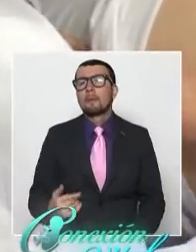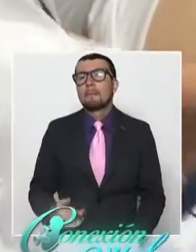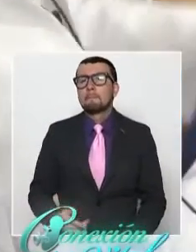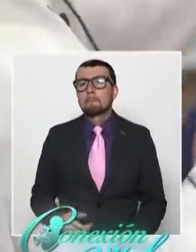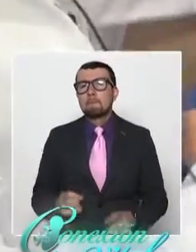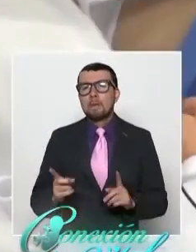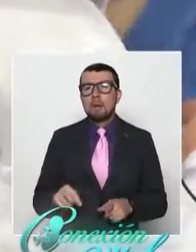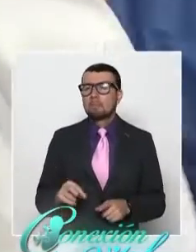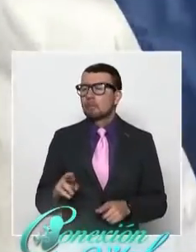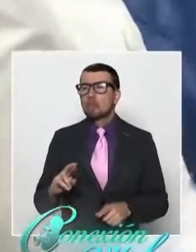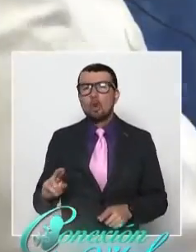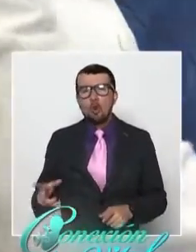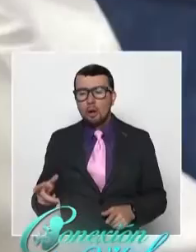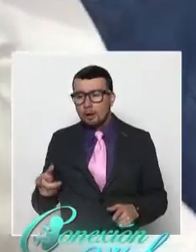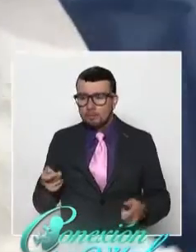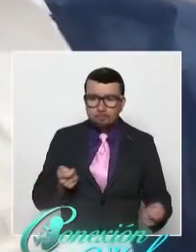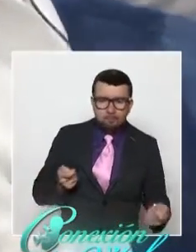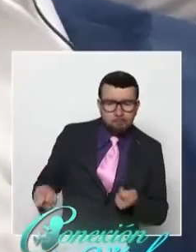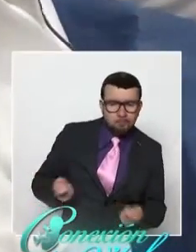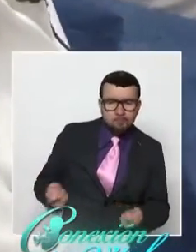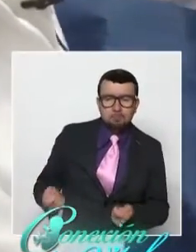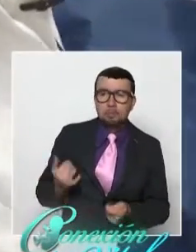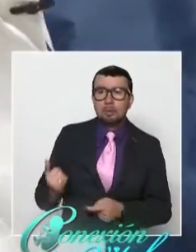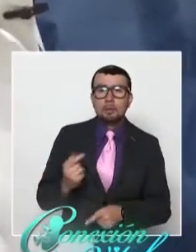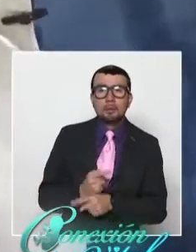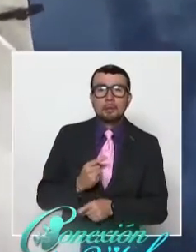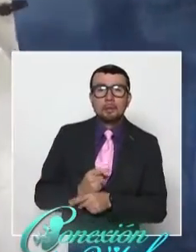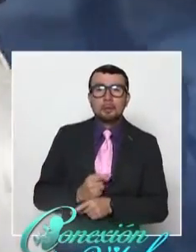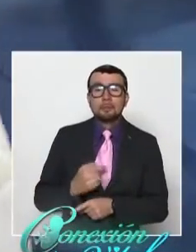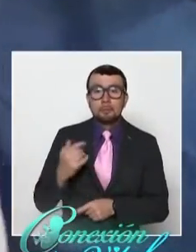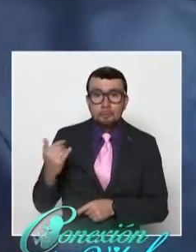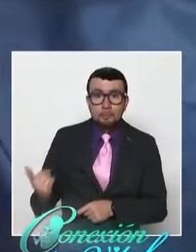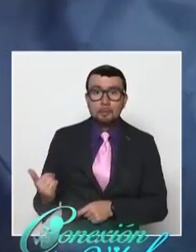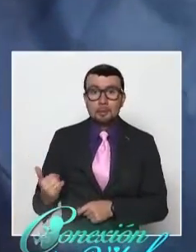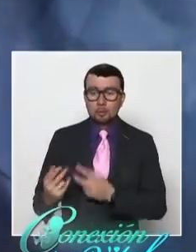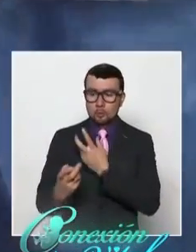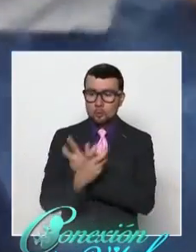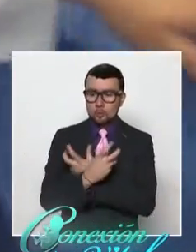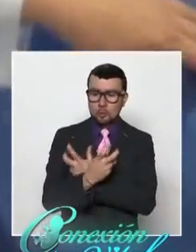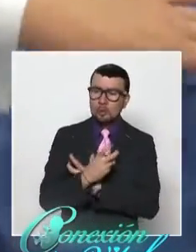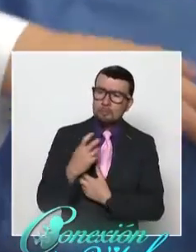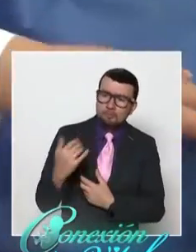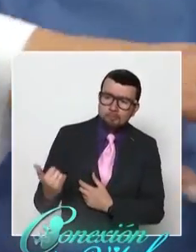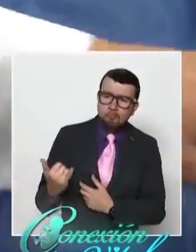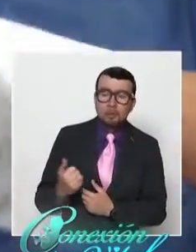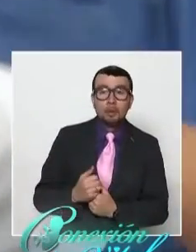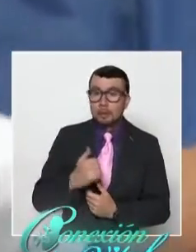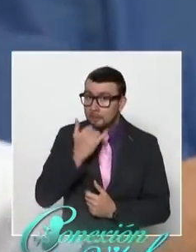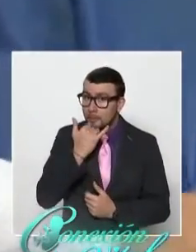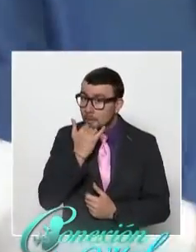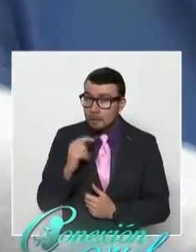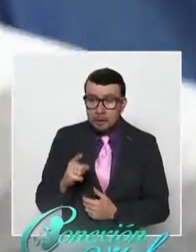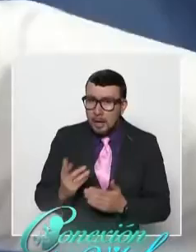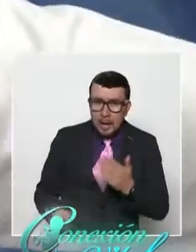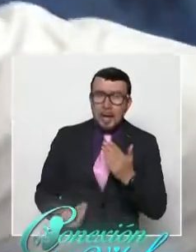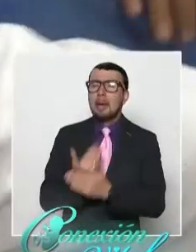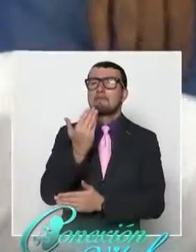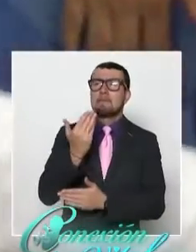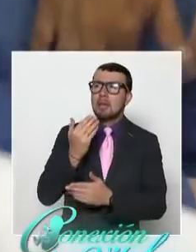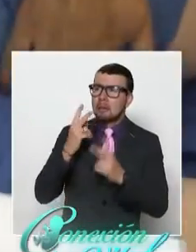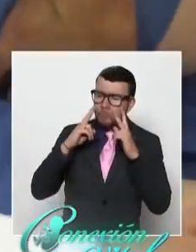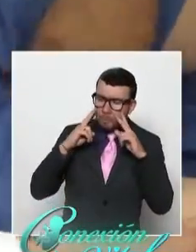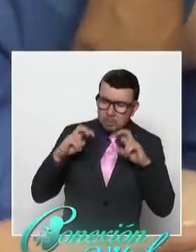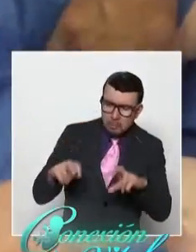otra complicación que ya es de tipo ortopédico. El paciente, inicialmente yo pensé que podría